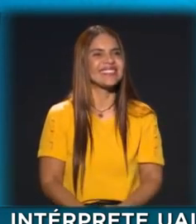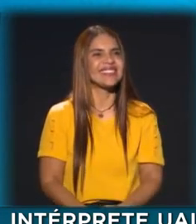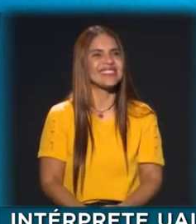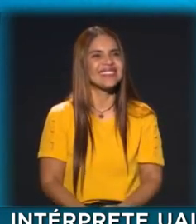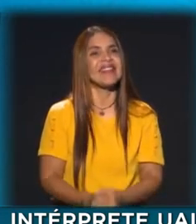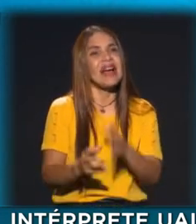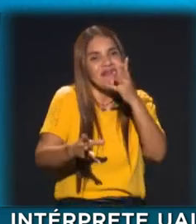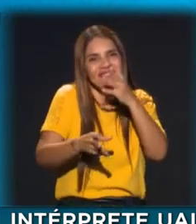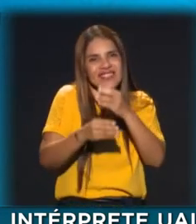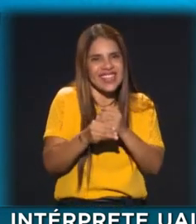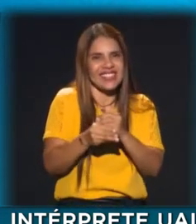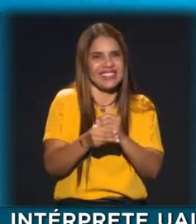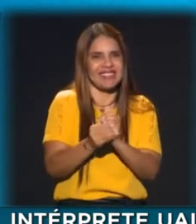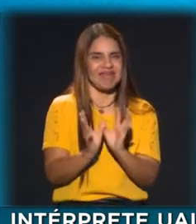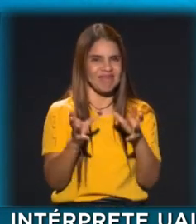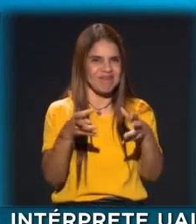plástico,